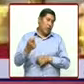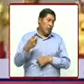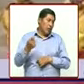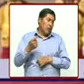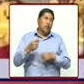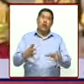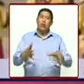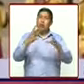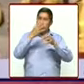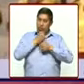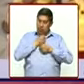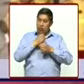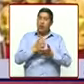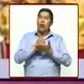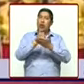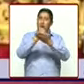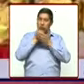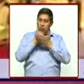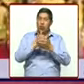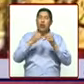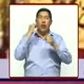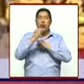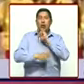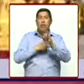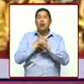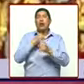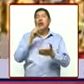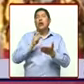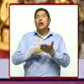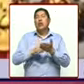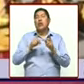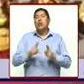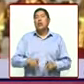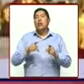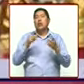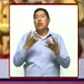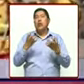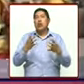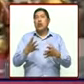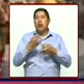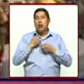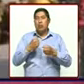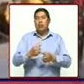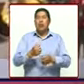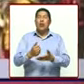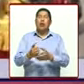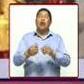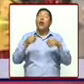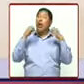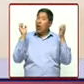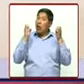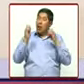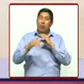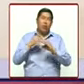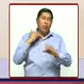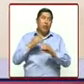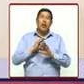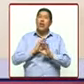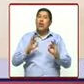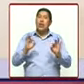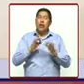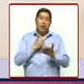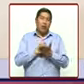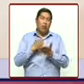la recepción de la ayuda internacional. Y aquellas personas que quieran recibir este envío de socorro no van a tener ni una